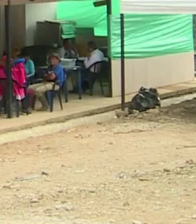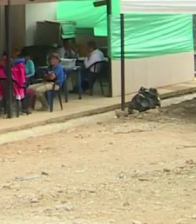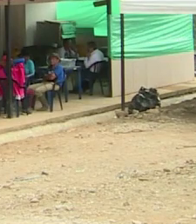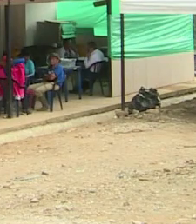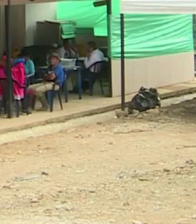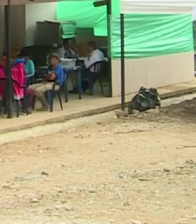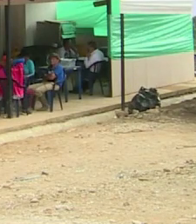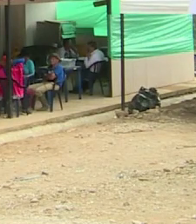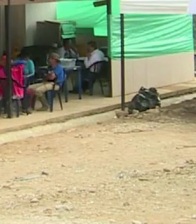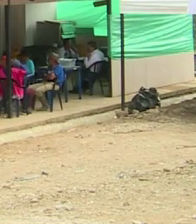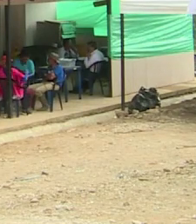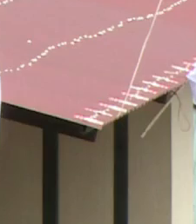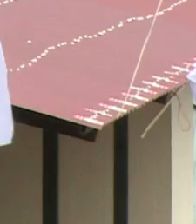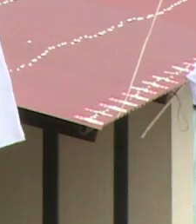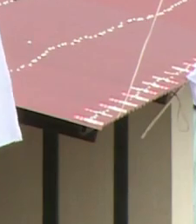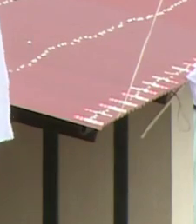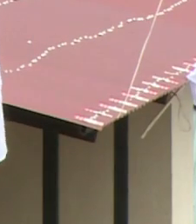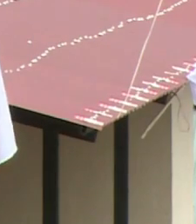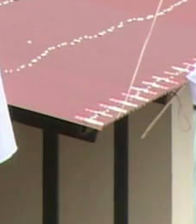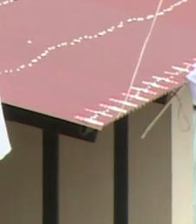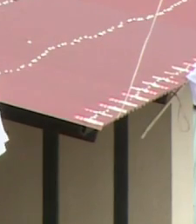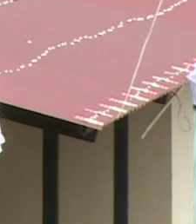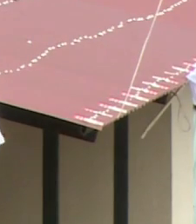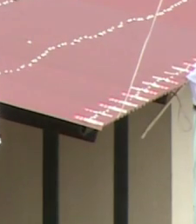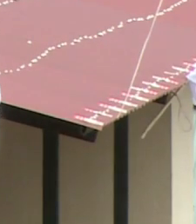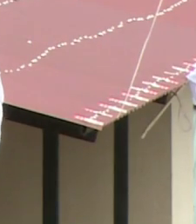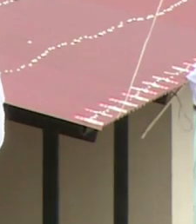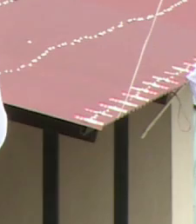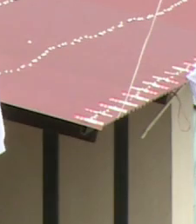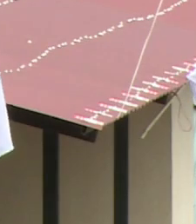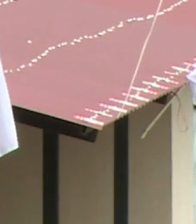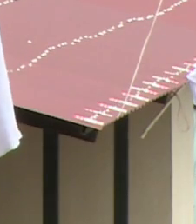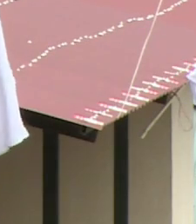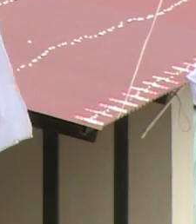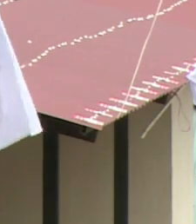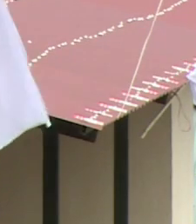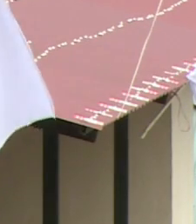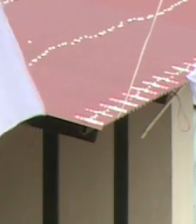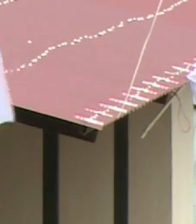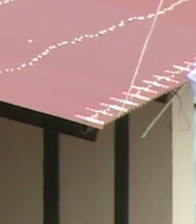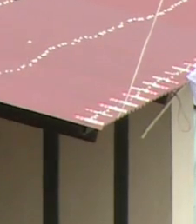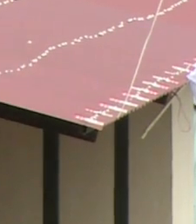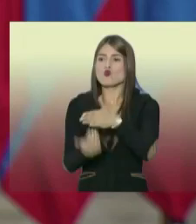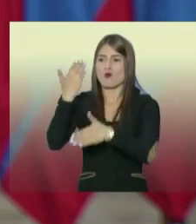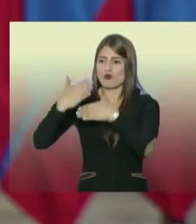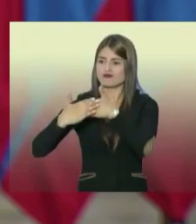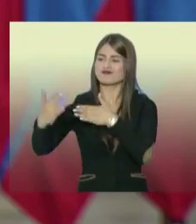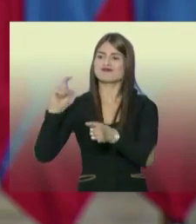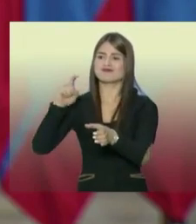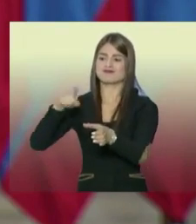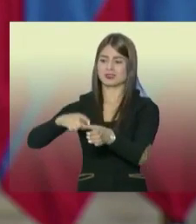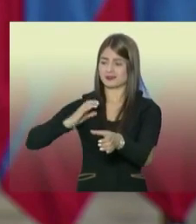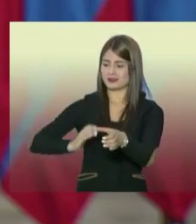donde se concentran casi 7000 guerrilleros para su desmovilización y así permanecerán hasta el 1 de agosto serán